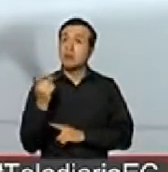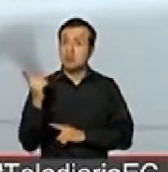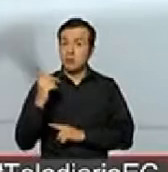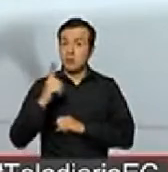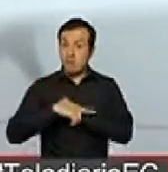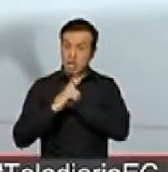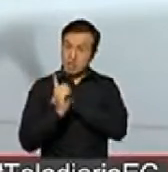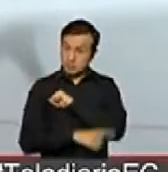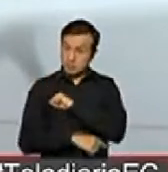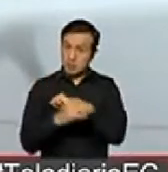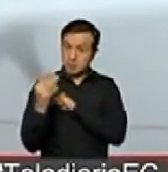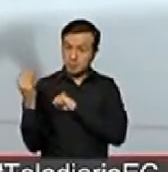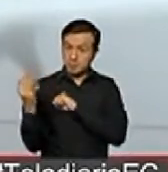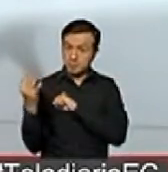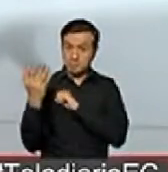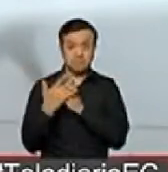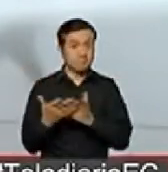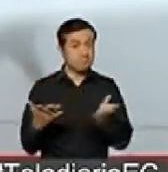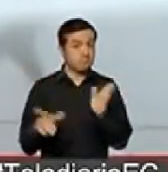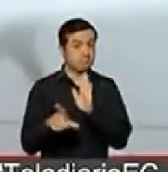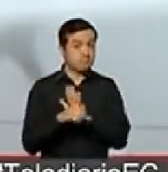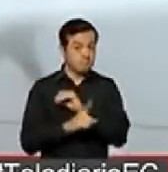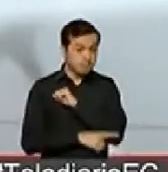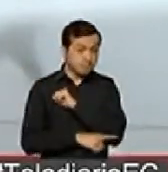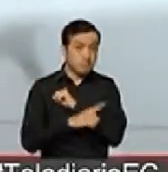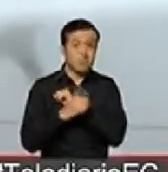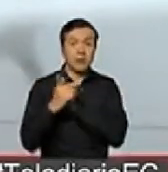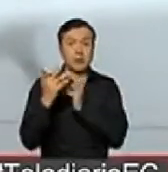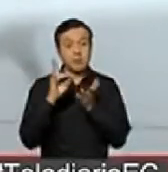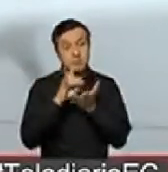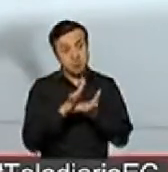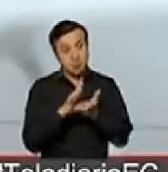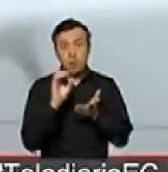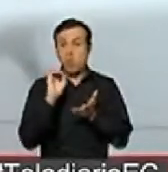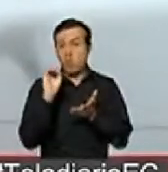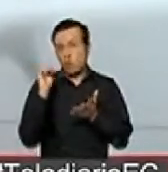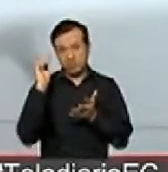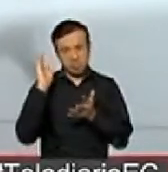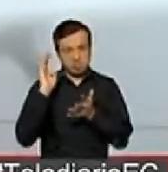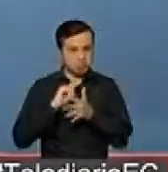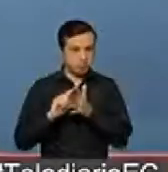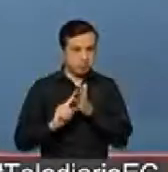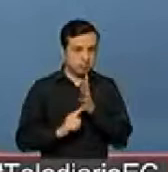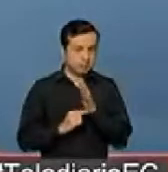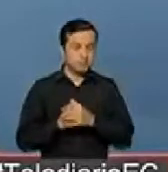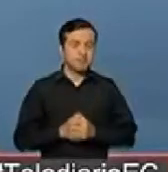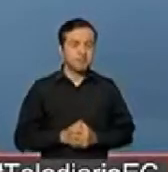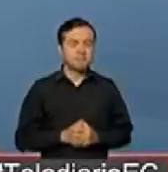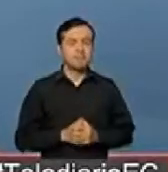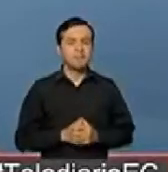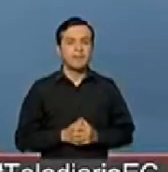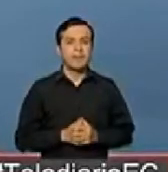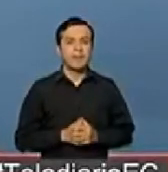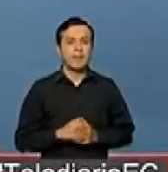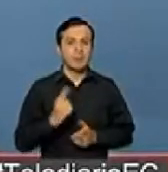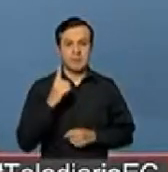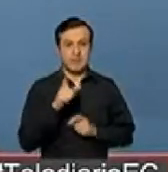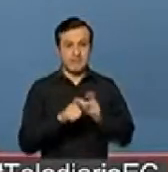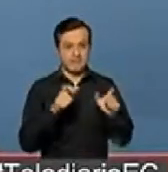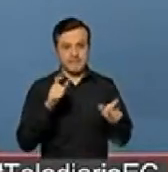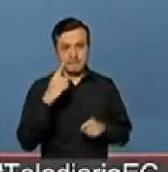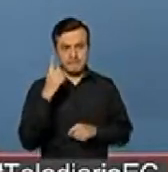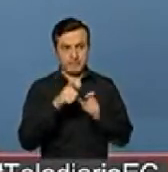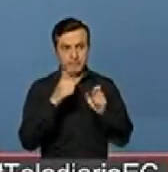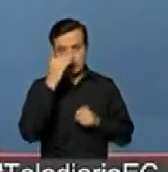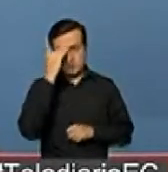las debidas sanciones que da la ley, sea visto bueno, sea destitución, entre otras. Ahora, ¿se habla solamente de personas que tengan ya